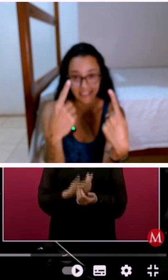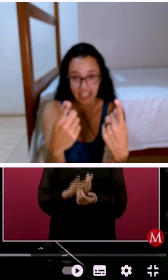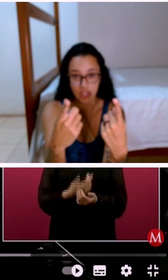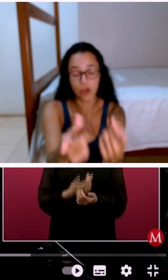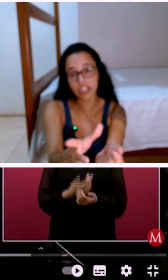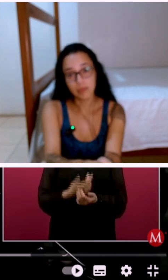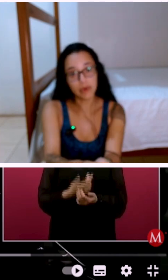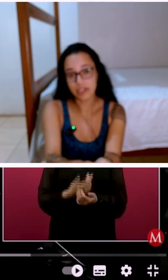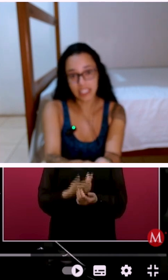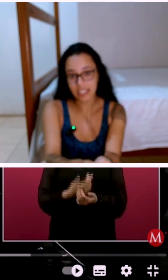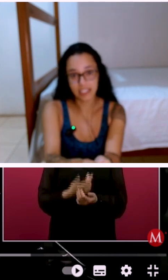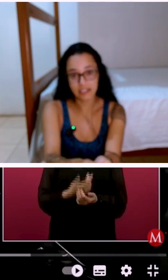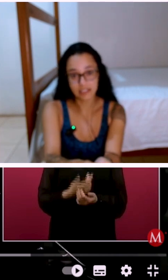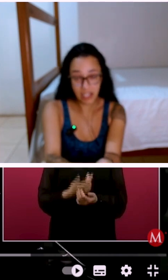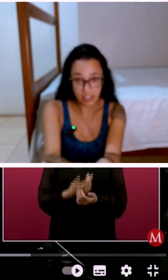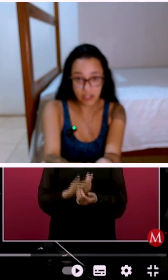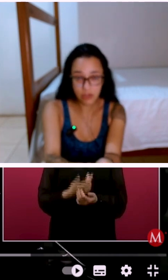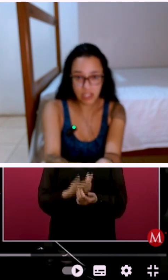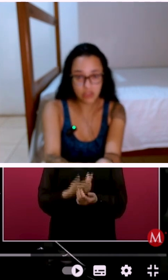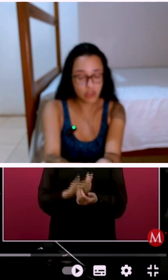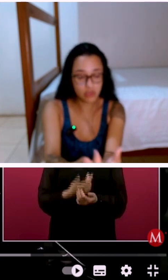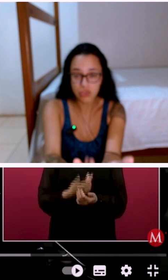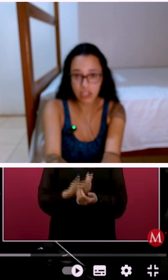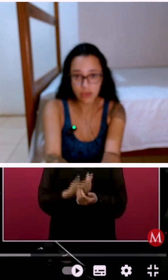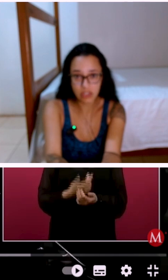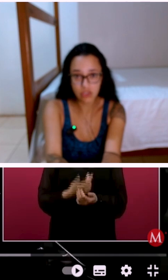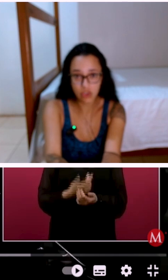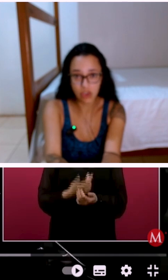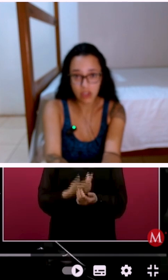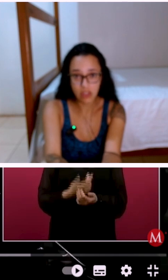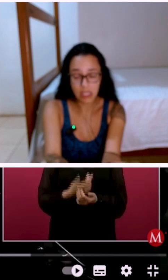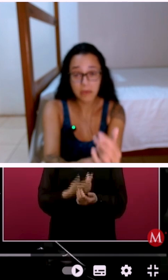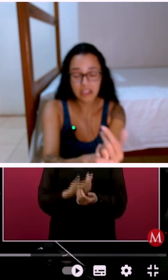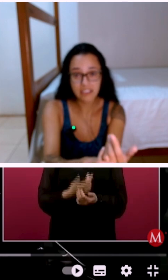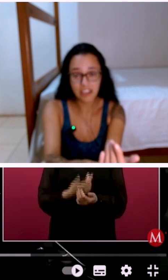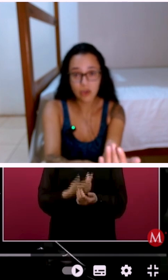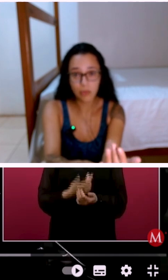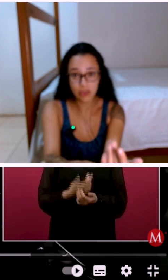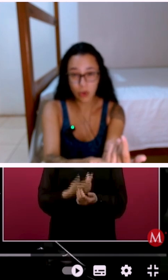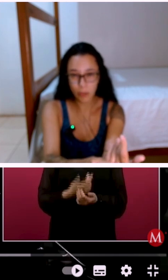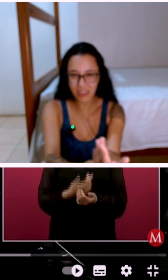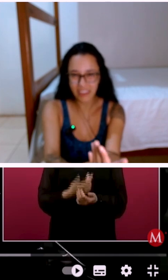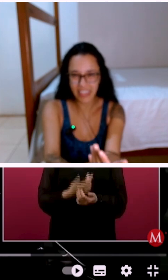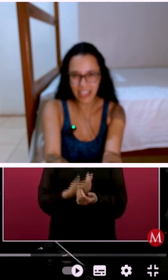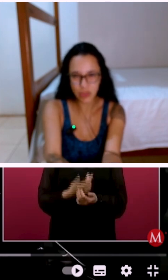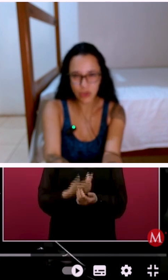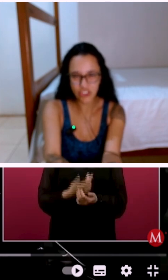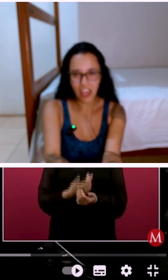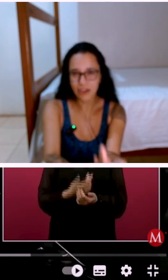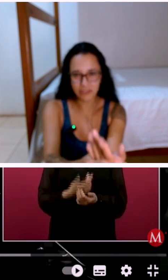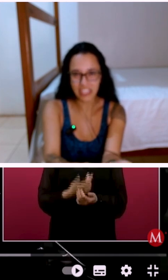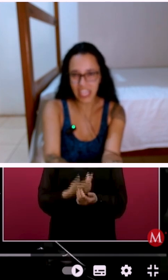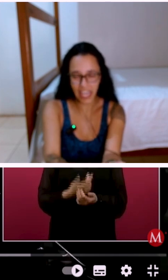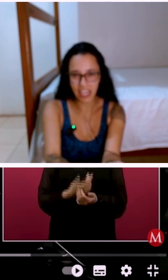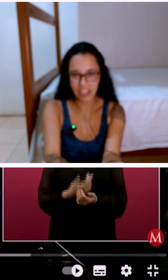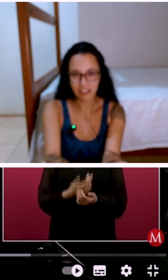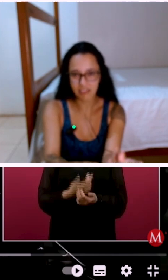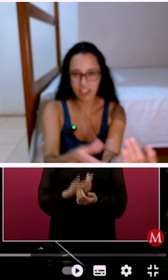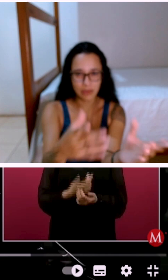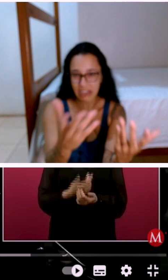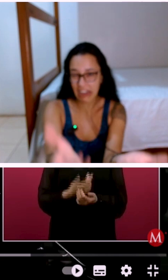de este señor porque leyeron eso escucharon eso y van a estar comiendo comida de gatos ahora